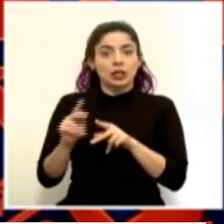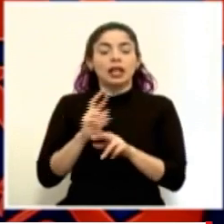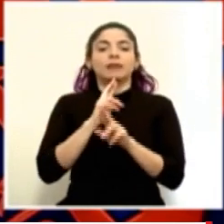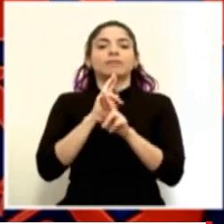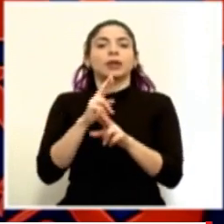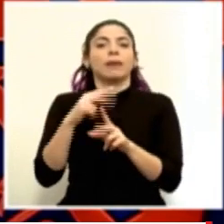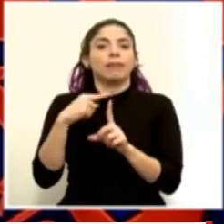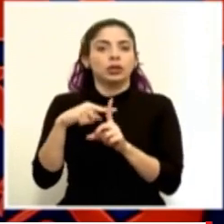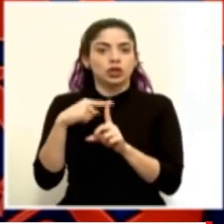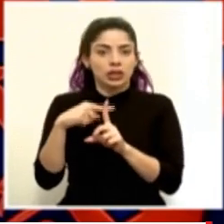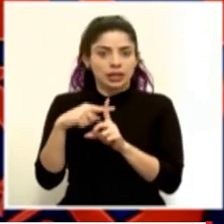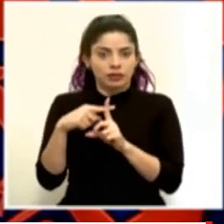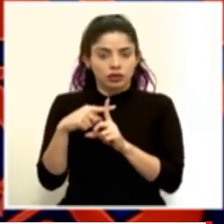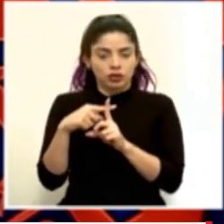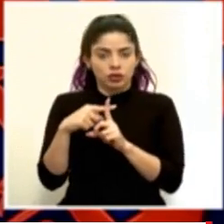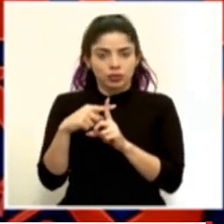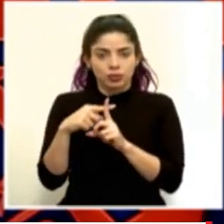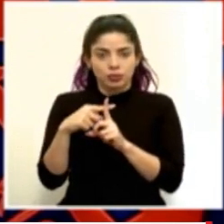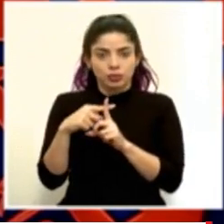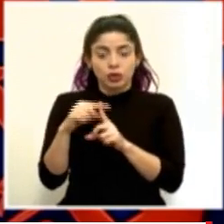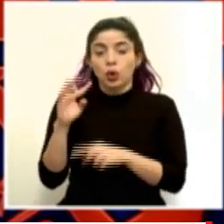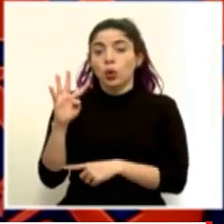resultaron positivas.